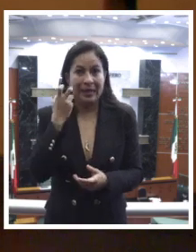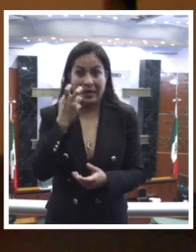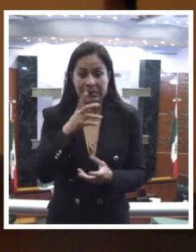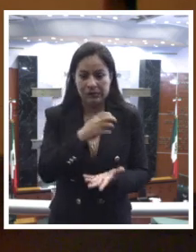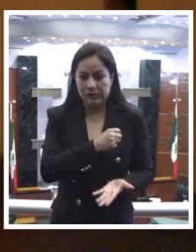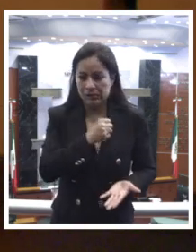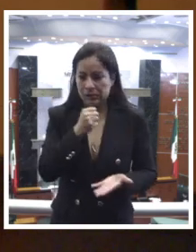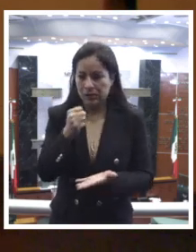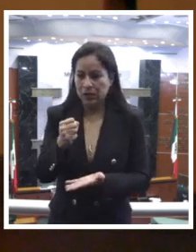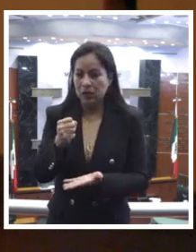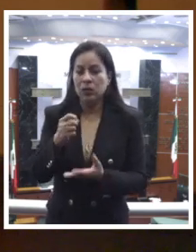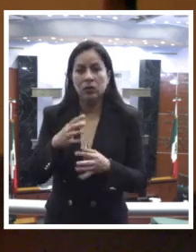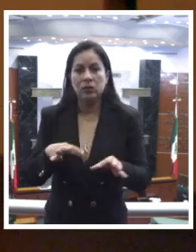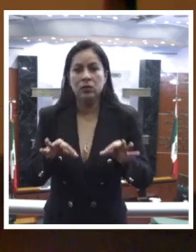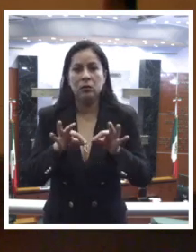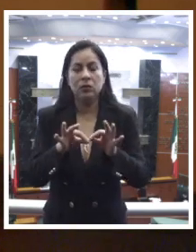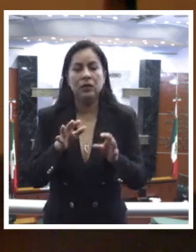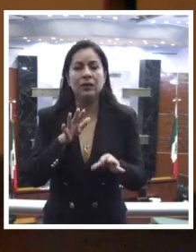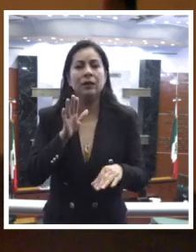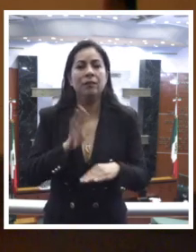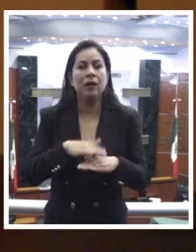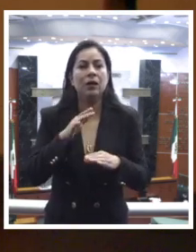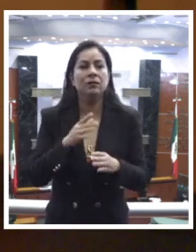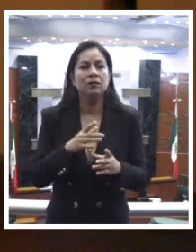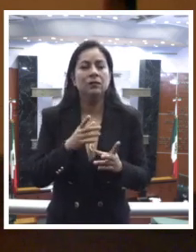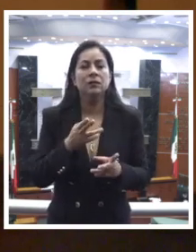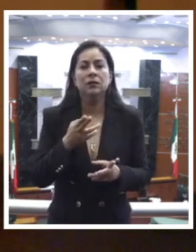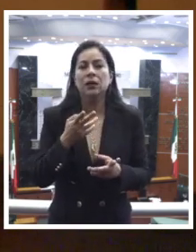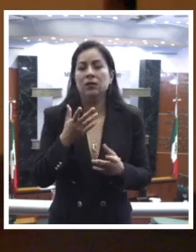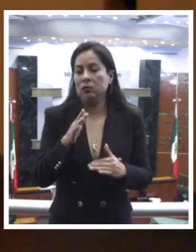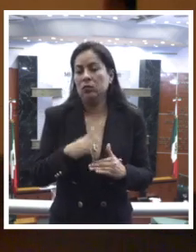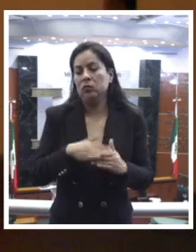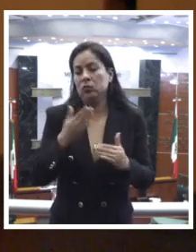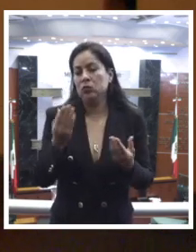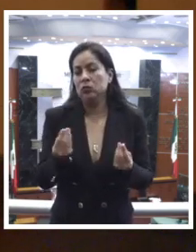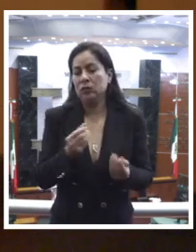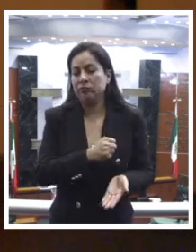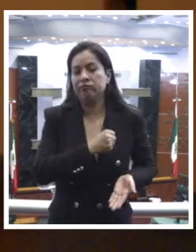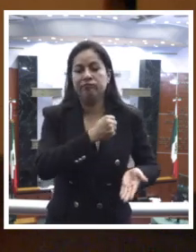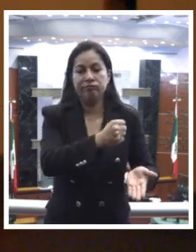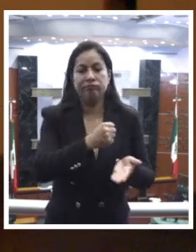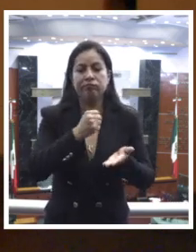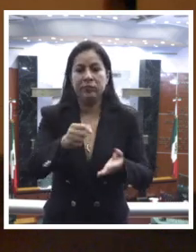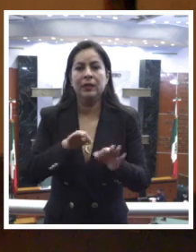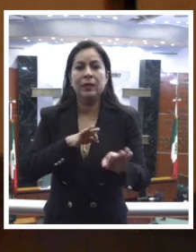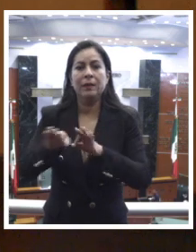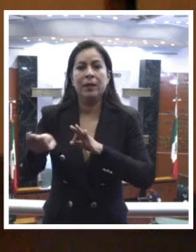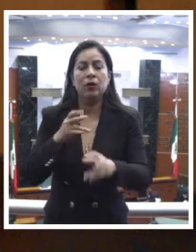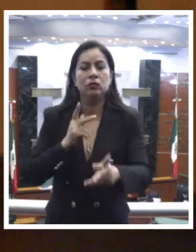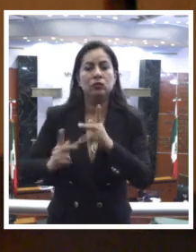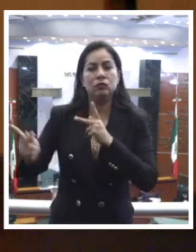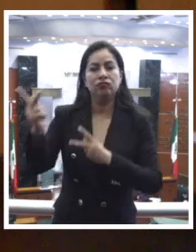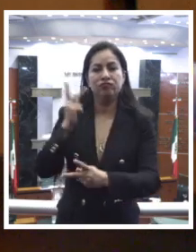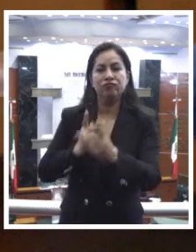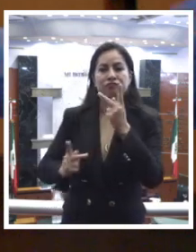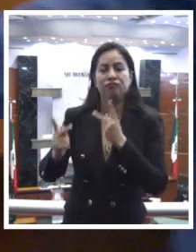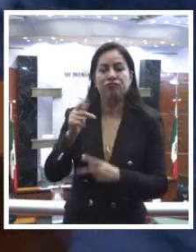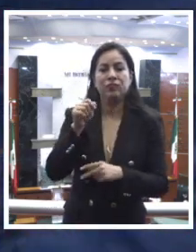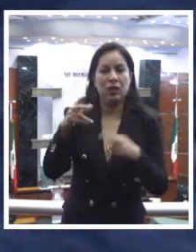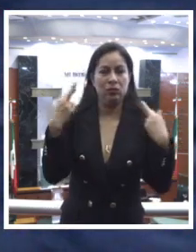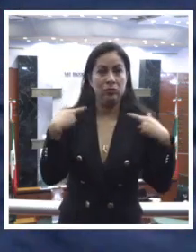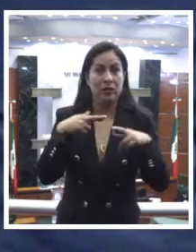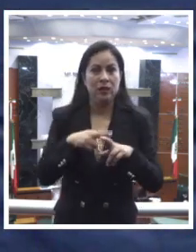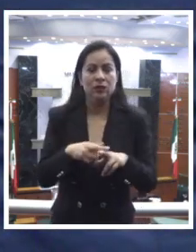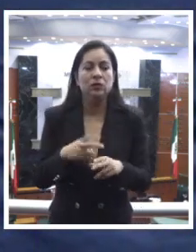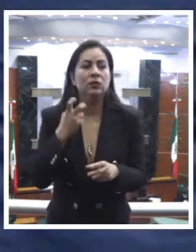recurso fundamentalmente en su gran mayoría se destina al pago de salarios y prestaciones, de tal manera